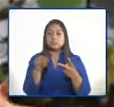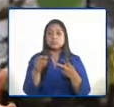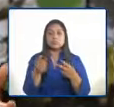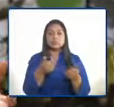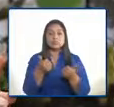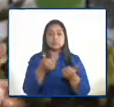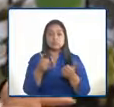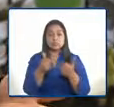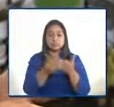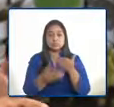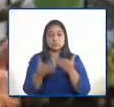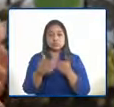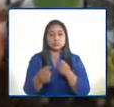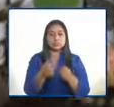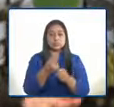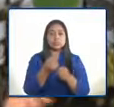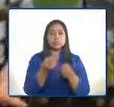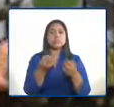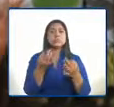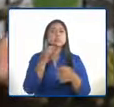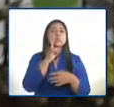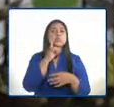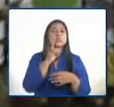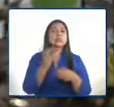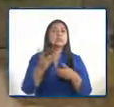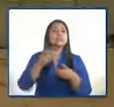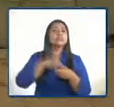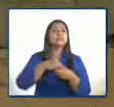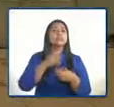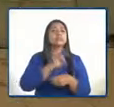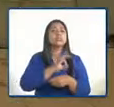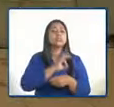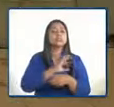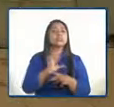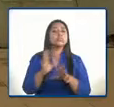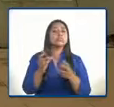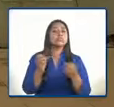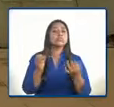durante el año, ¿cuántos jóvenes han sido reinsertados a la sociedad?